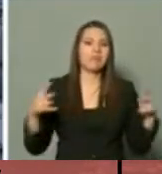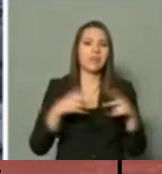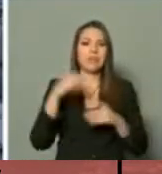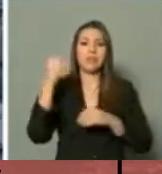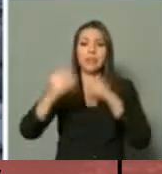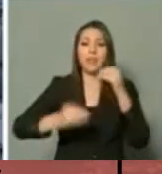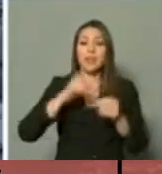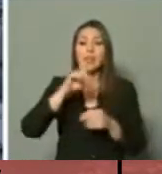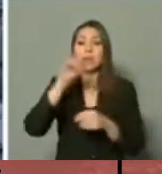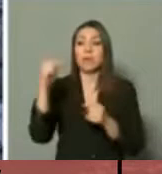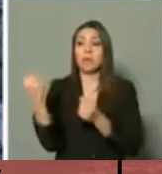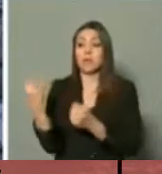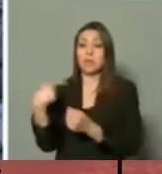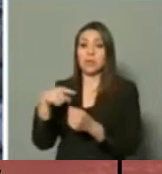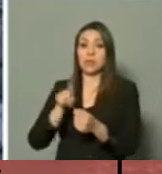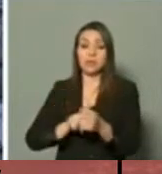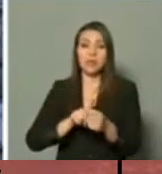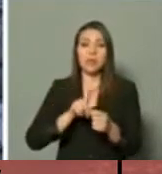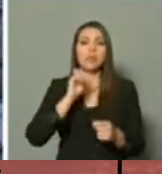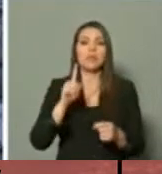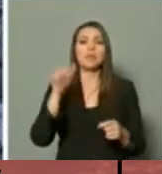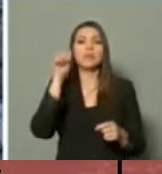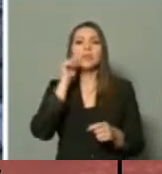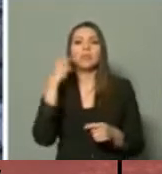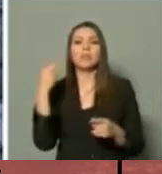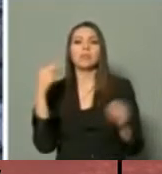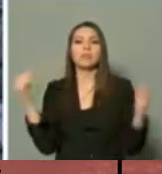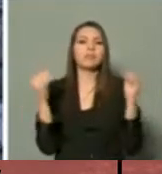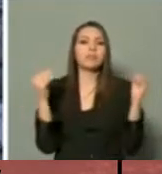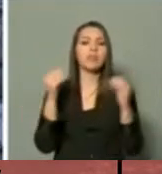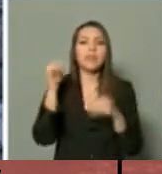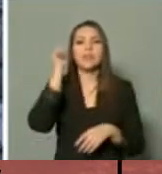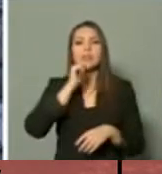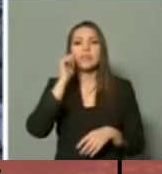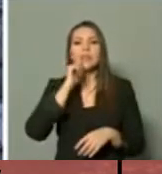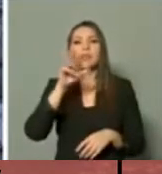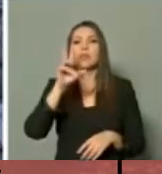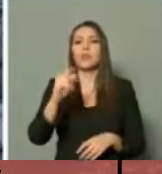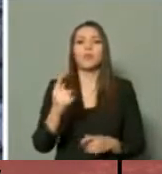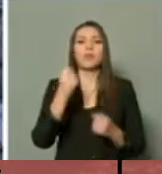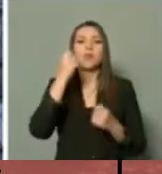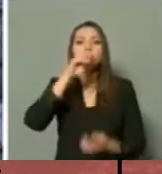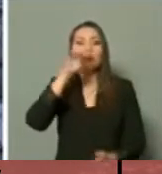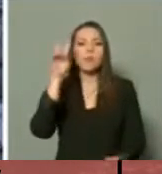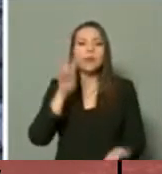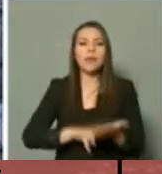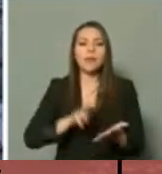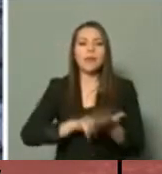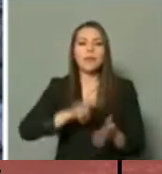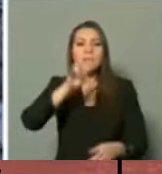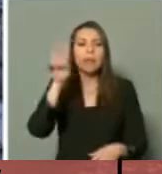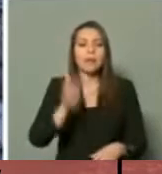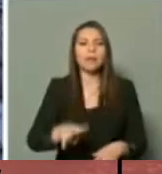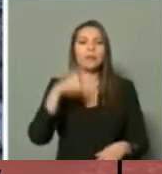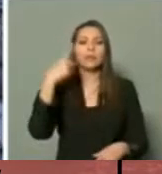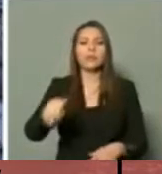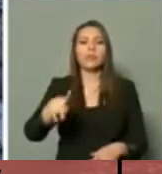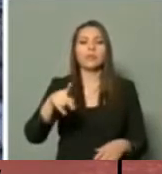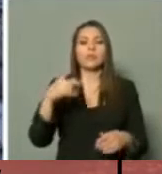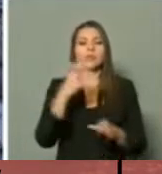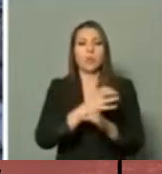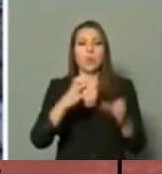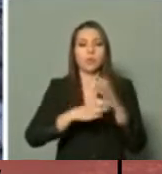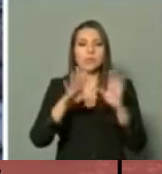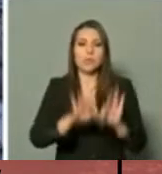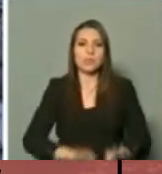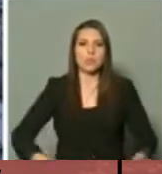a negociar, sin importarles ni un ápice los intereses y los derechos reales de los ciudadanos. Es cierto